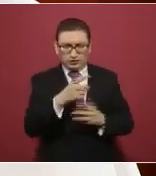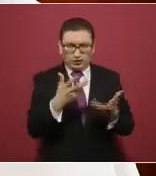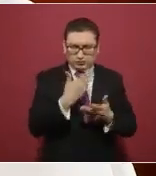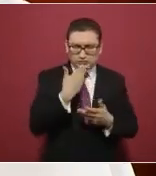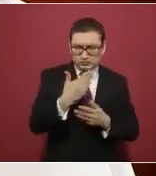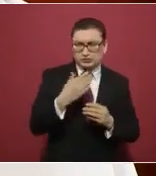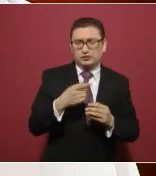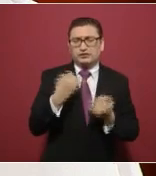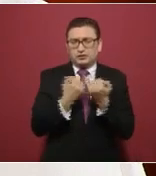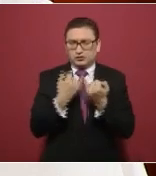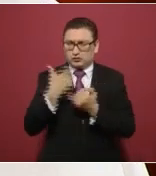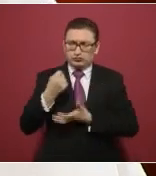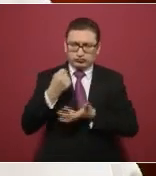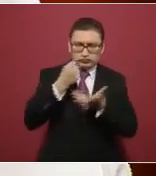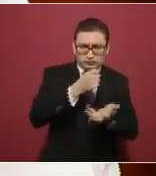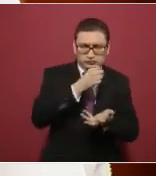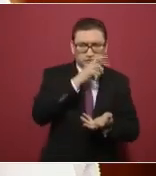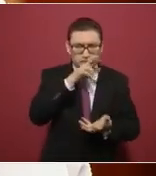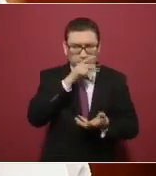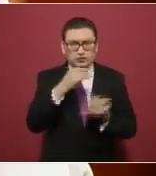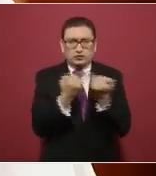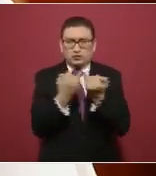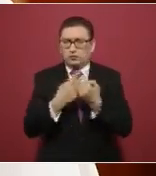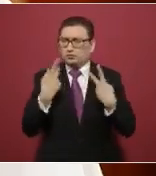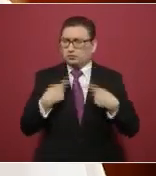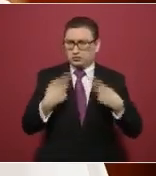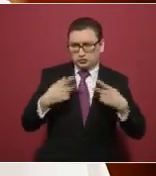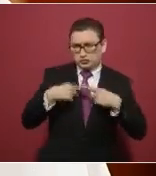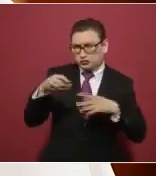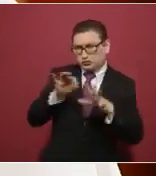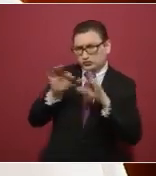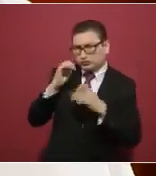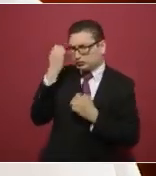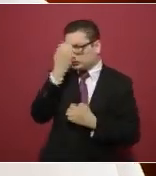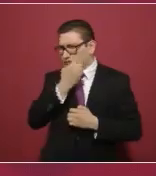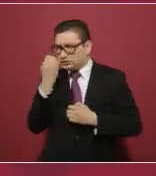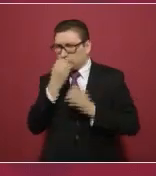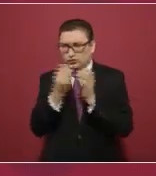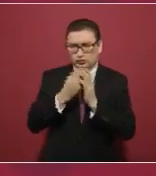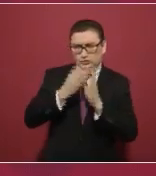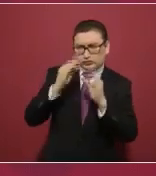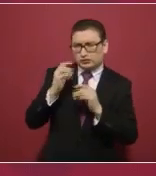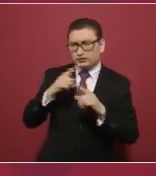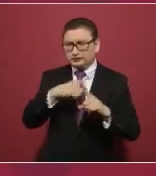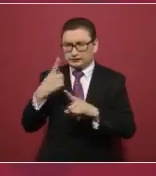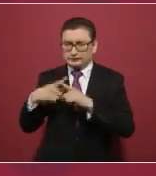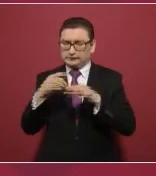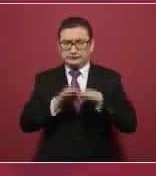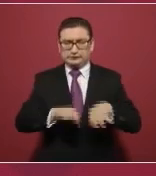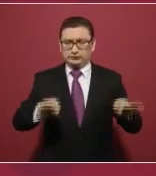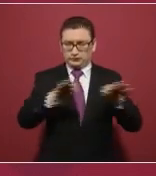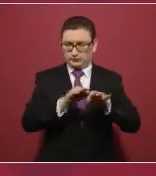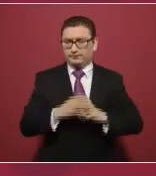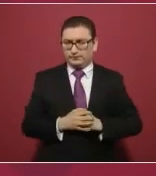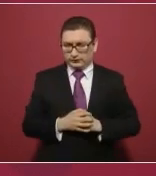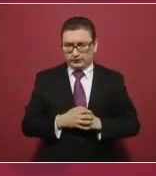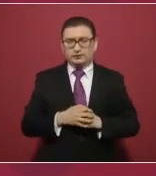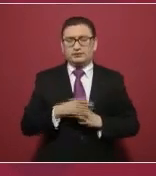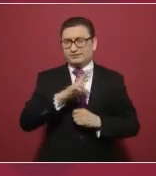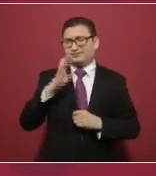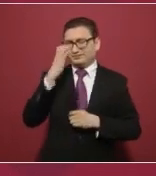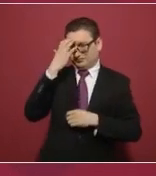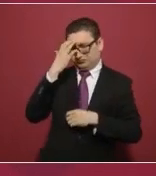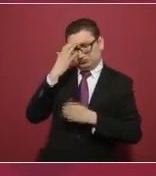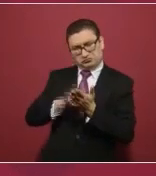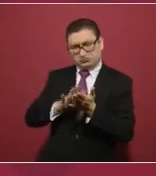suficientes recursos y la mejoría de los procesos de selección, capacitación y evaluación de su actuación resultan esenciales. También el reconocimiento y